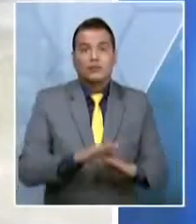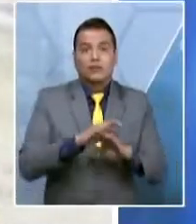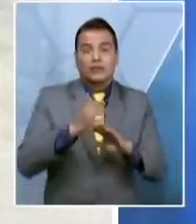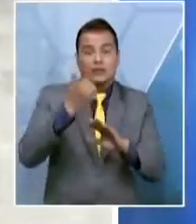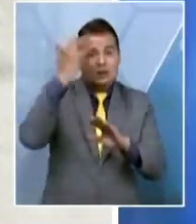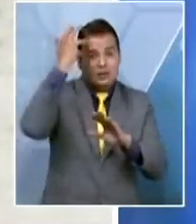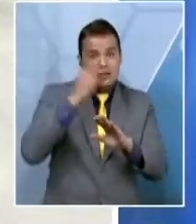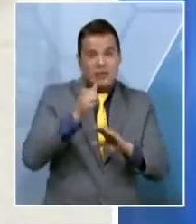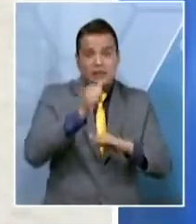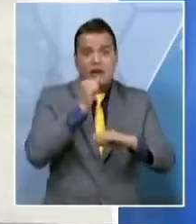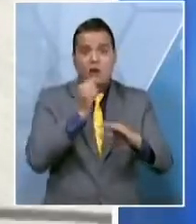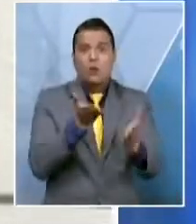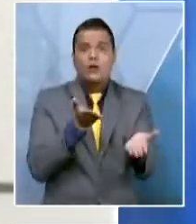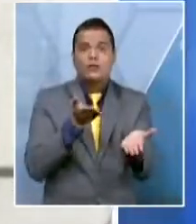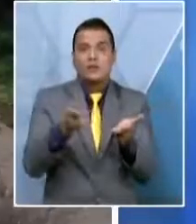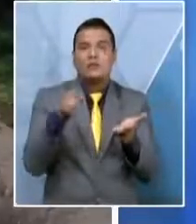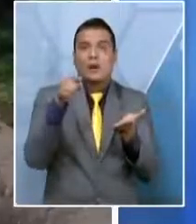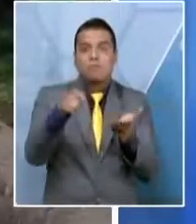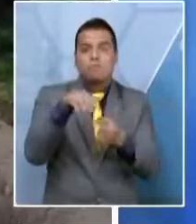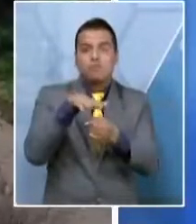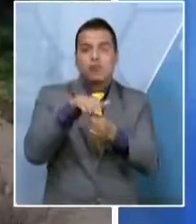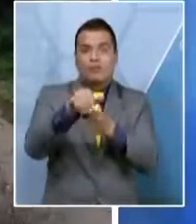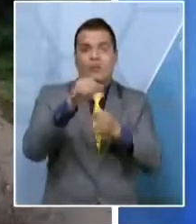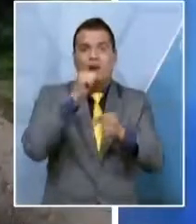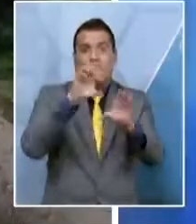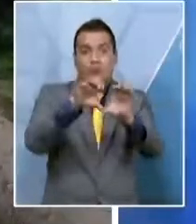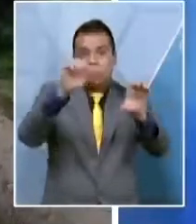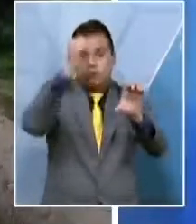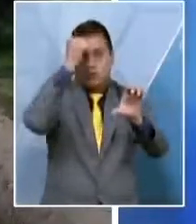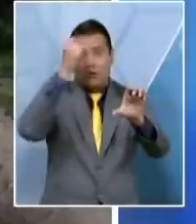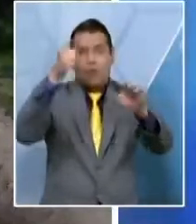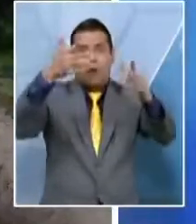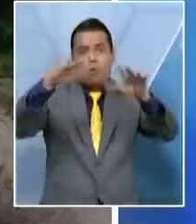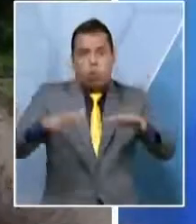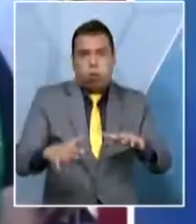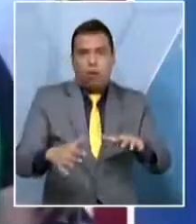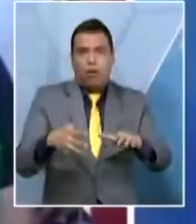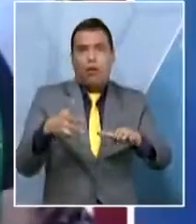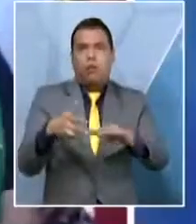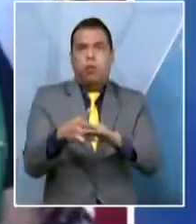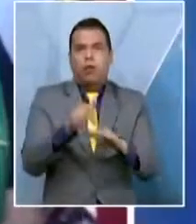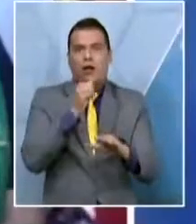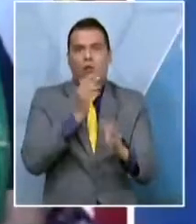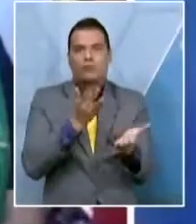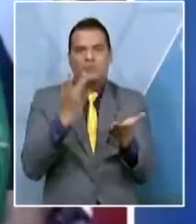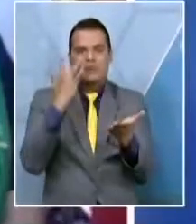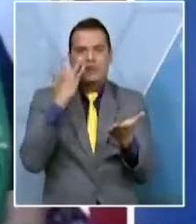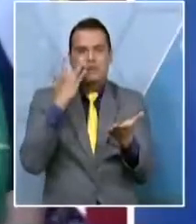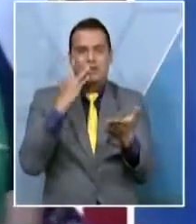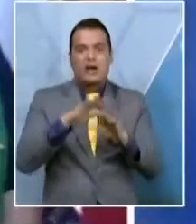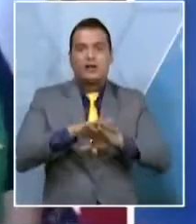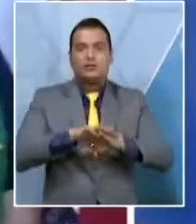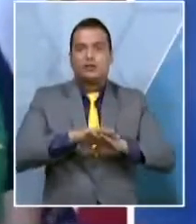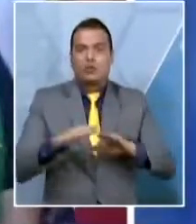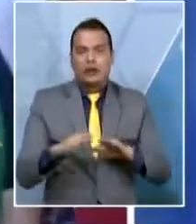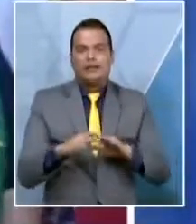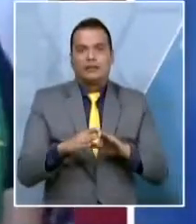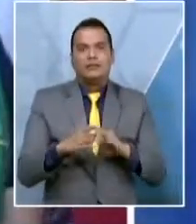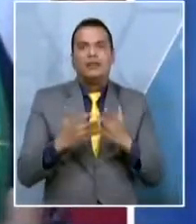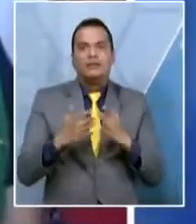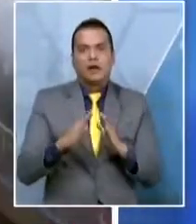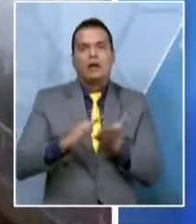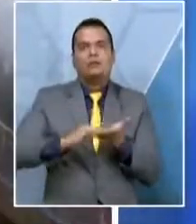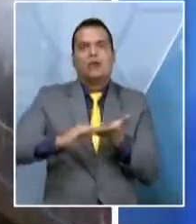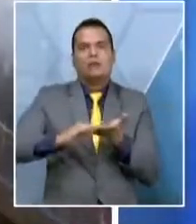días sin servicio de agua por daños en las tuberías, Buenaventura volverá a tener el servicio de acueducto funcionando. Víctor Hugo Vidal, alcalde de la ciudad, hizo presencia en el viaducto